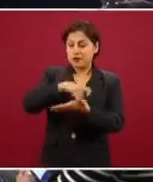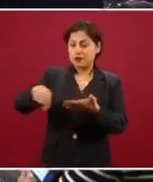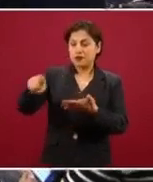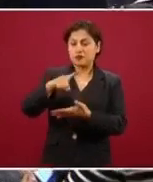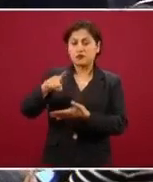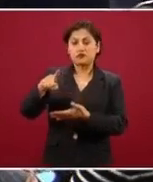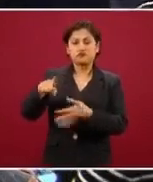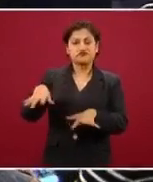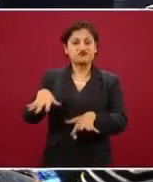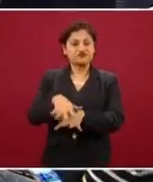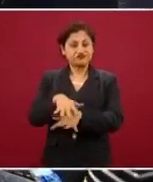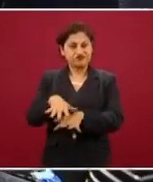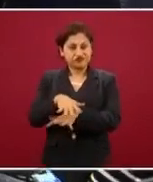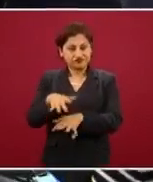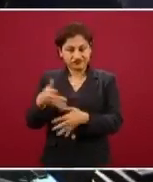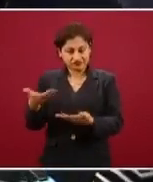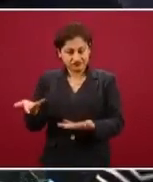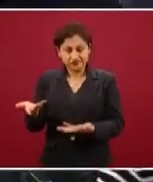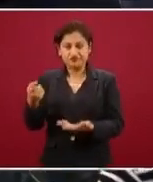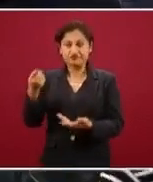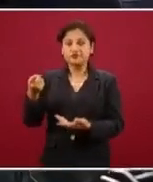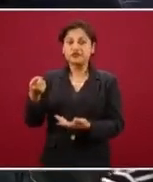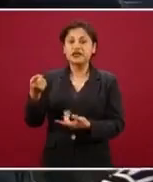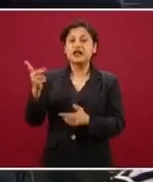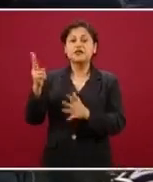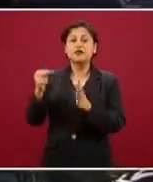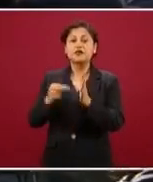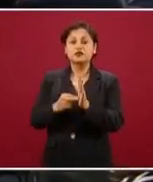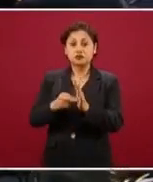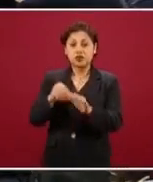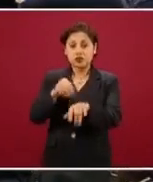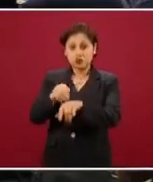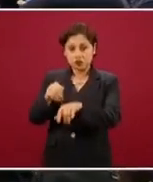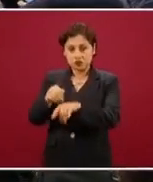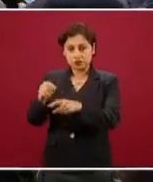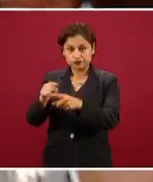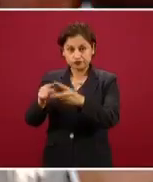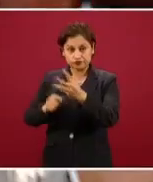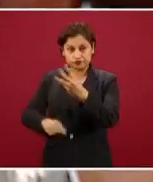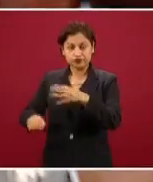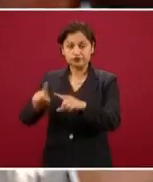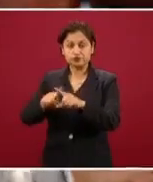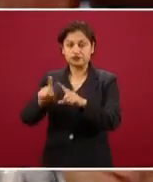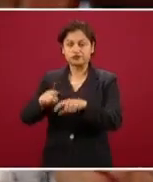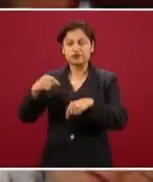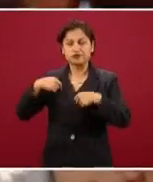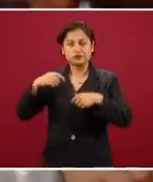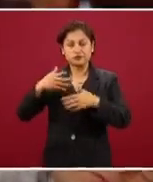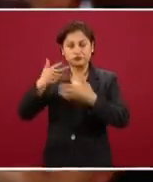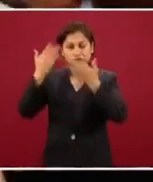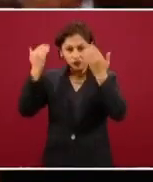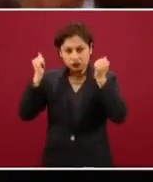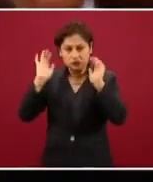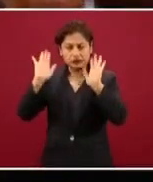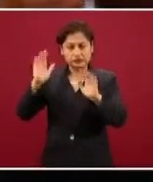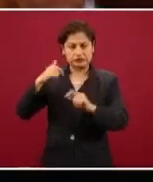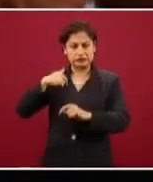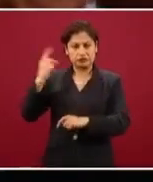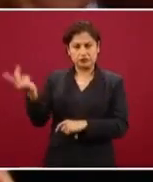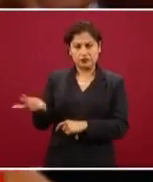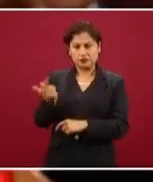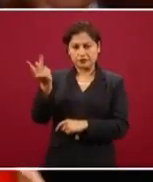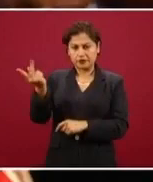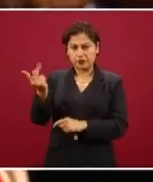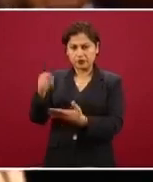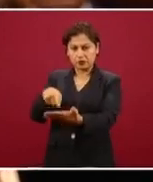piratas. Se hablan de 2,000 claves, y aunque no pudiéramos hacer de las 2,000 claves, ¿será posible conocer